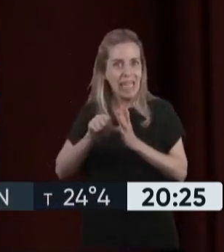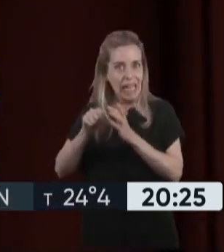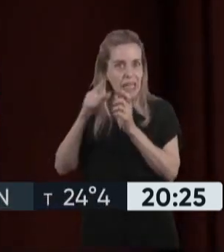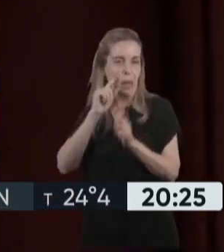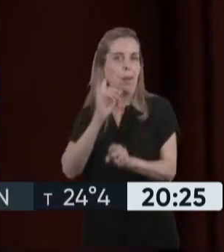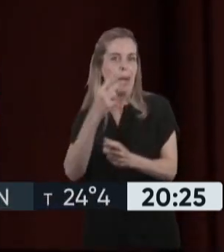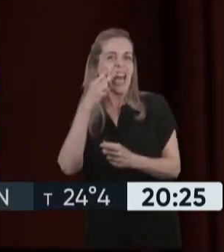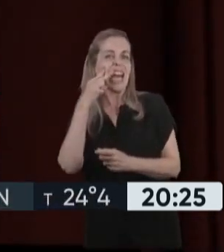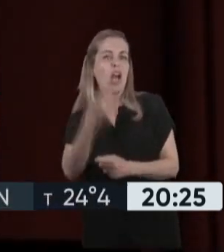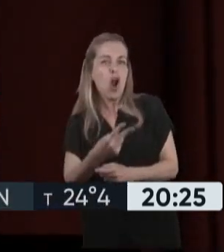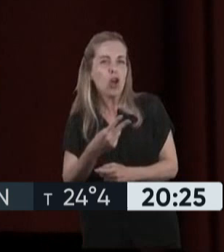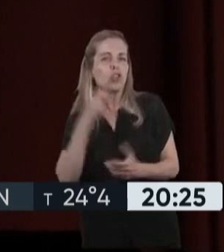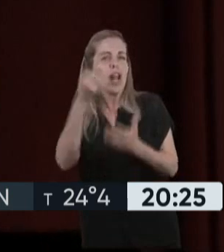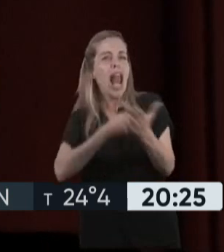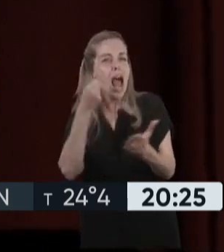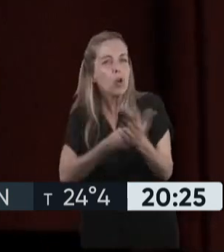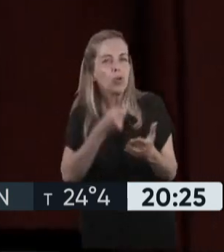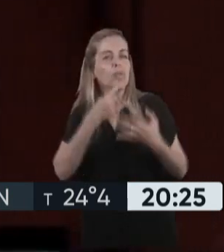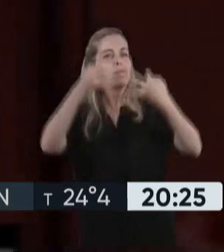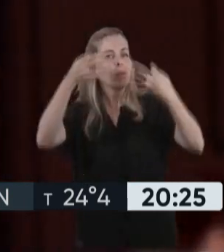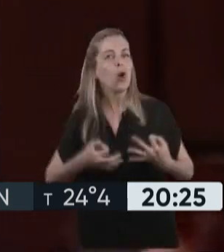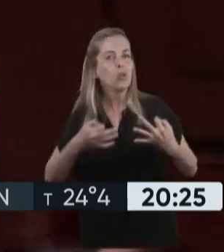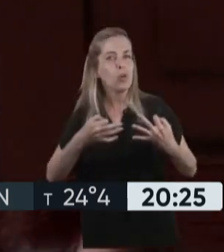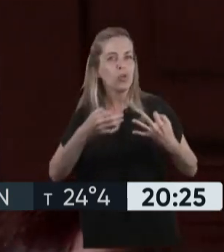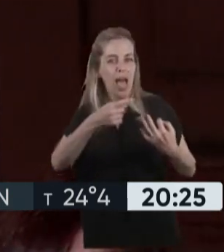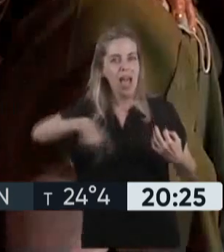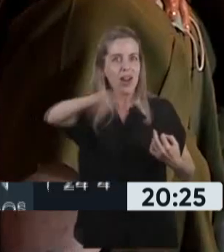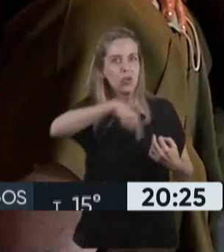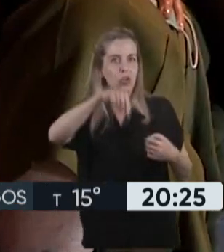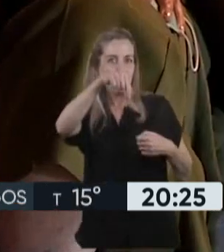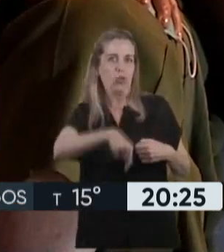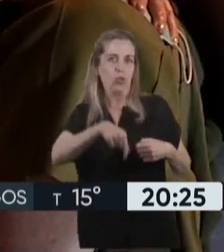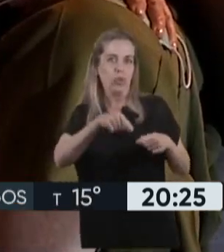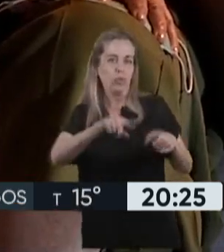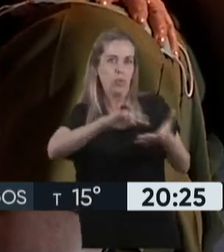y reconocido la conducta que hemos tenido en esta materia.